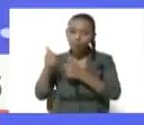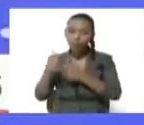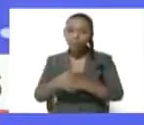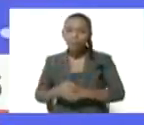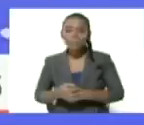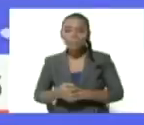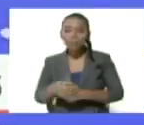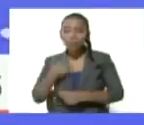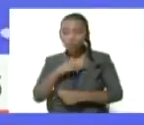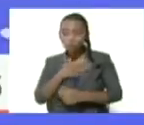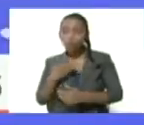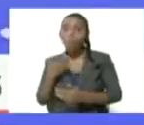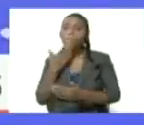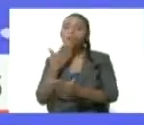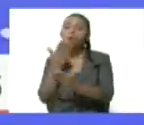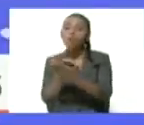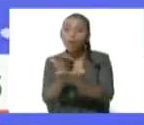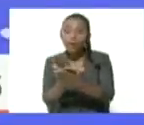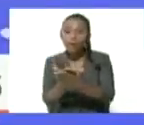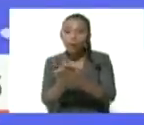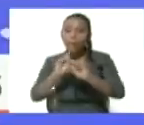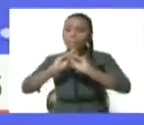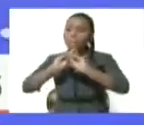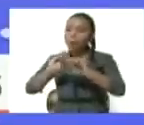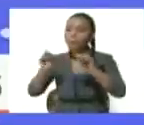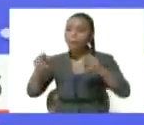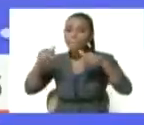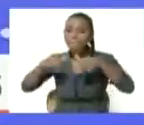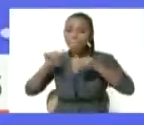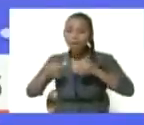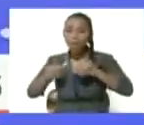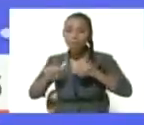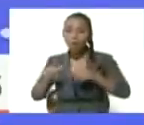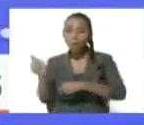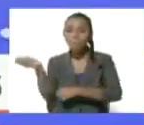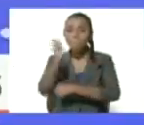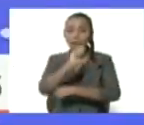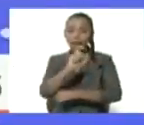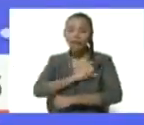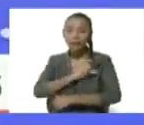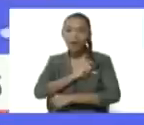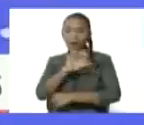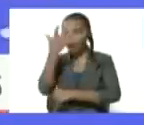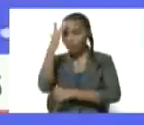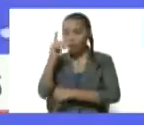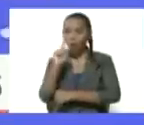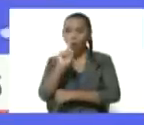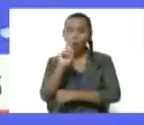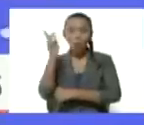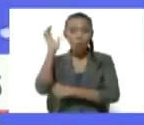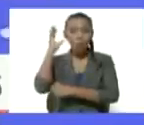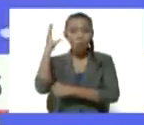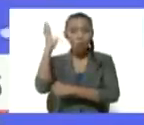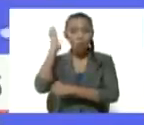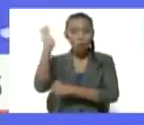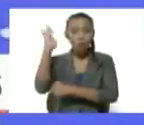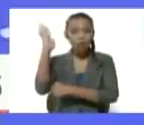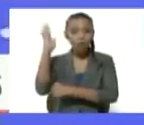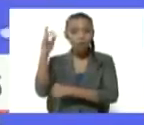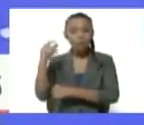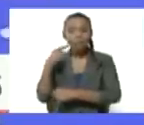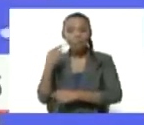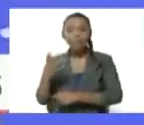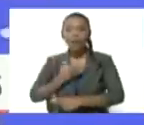le proponemos, presidente, convocar en este mismo mes de enero y febrero un congreso de los alcaldes